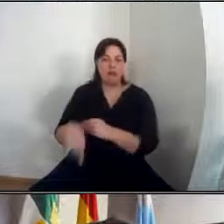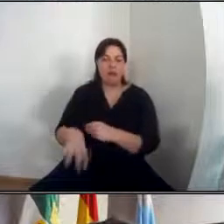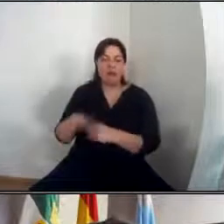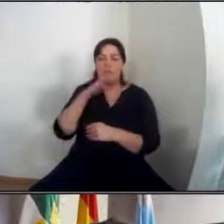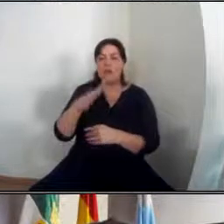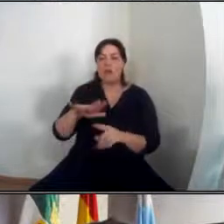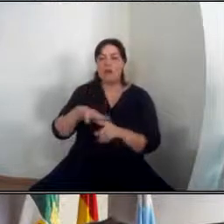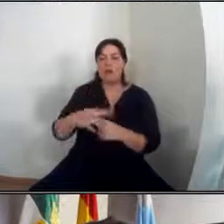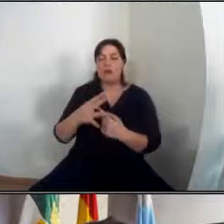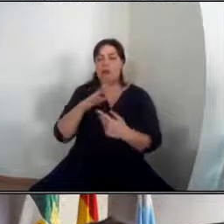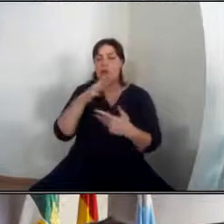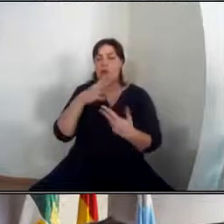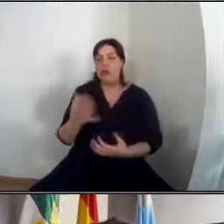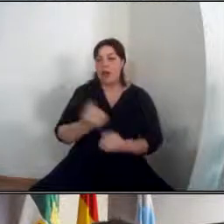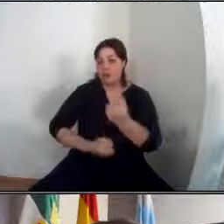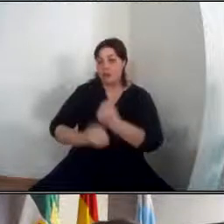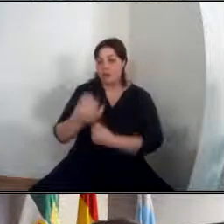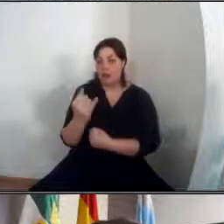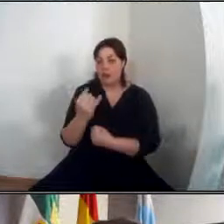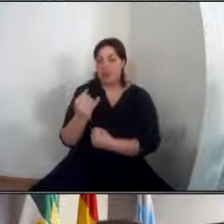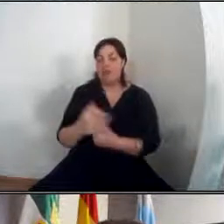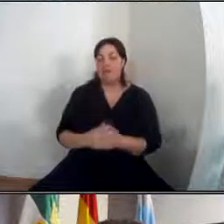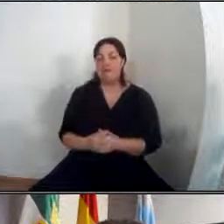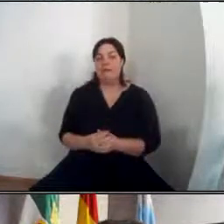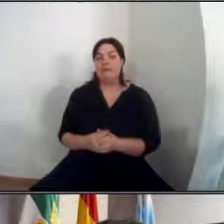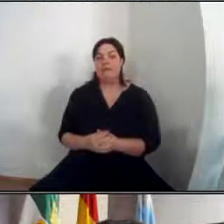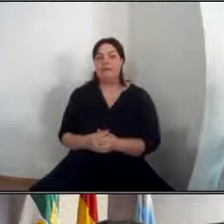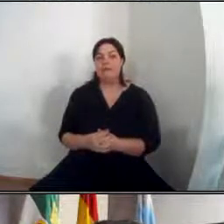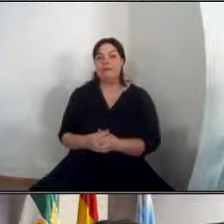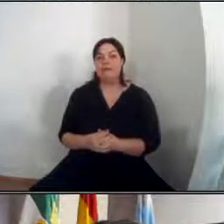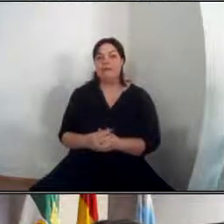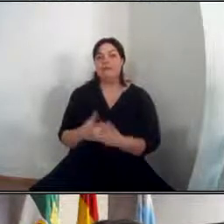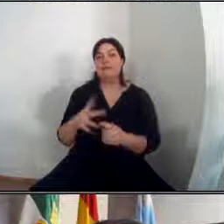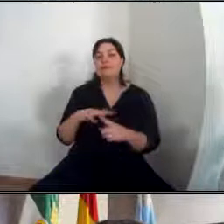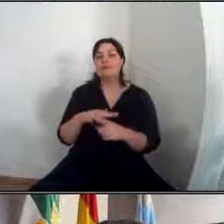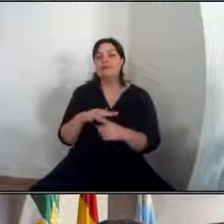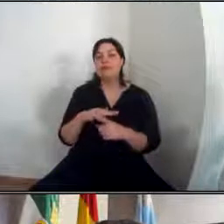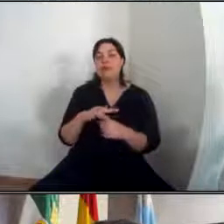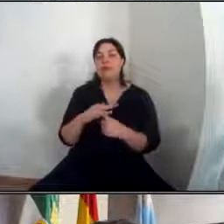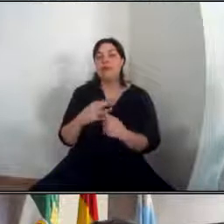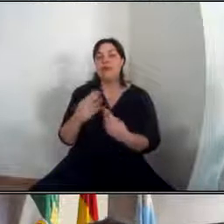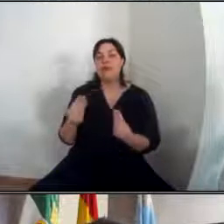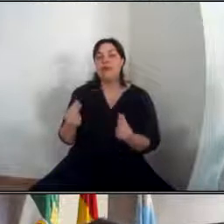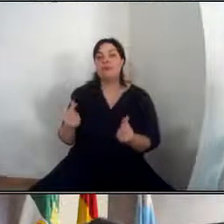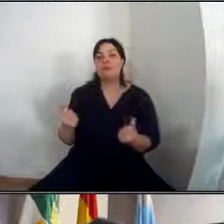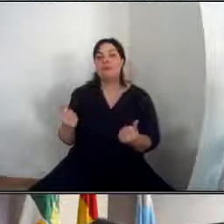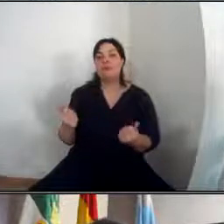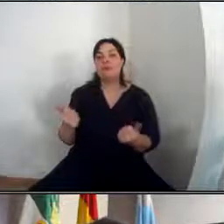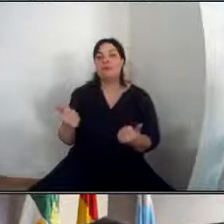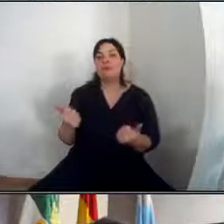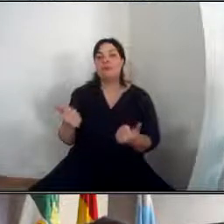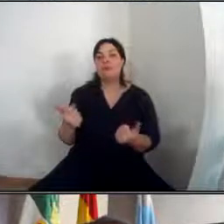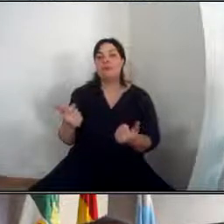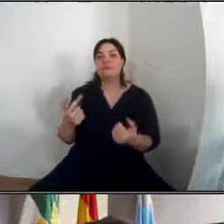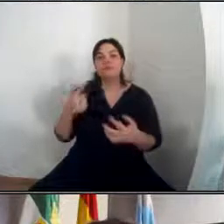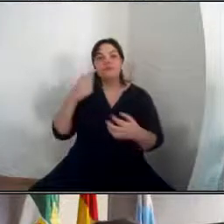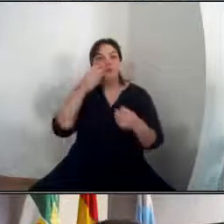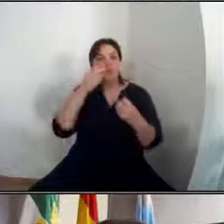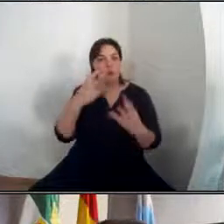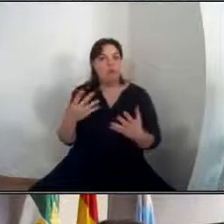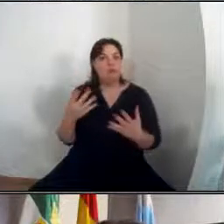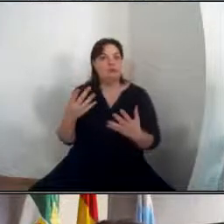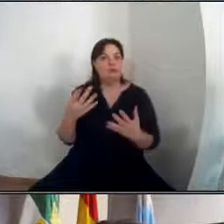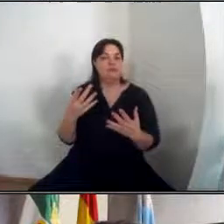situación económica, que es una situación económica saneada y que permite hacer